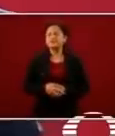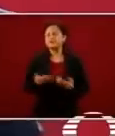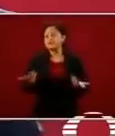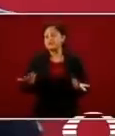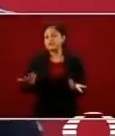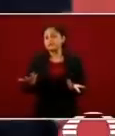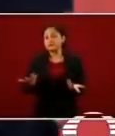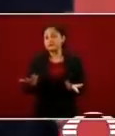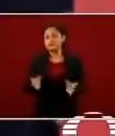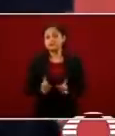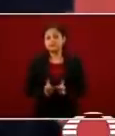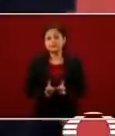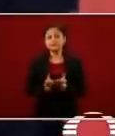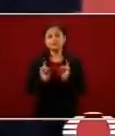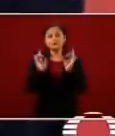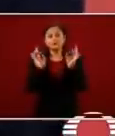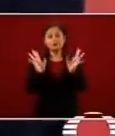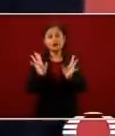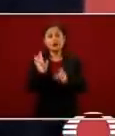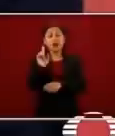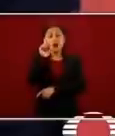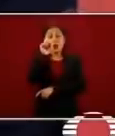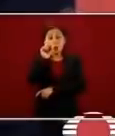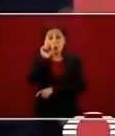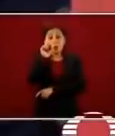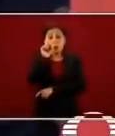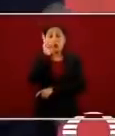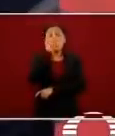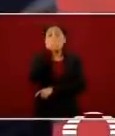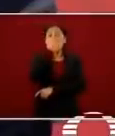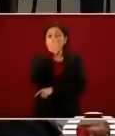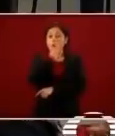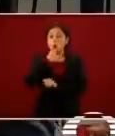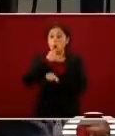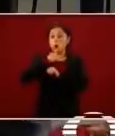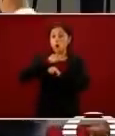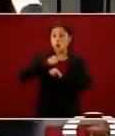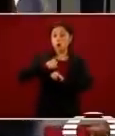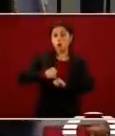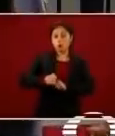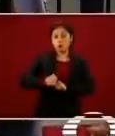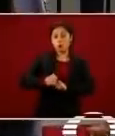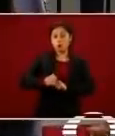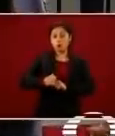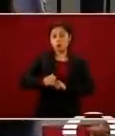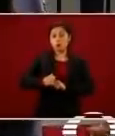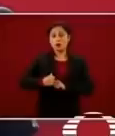por agraciar a otro a su sucesor en el trono